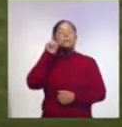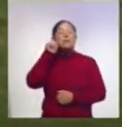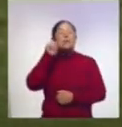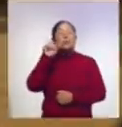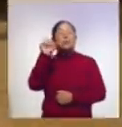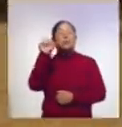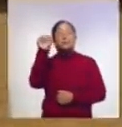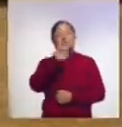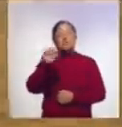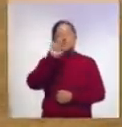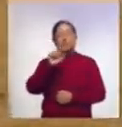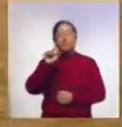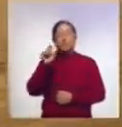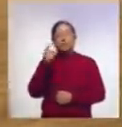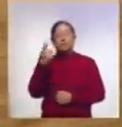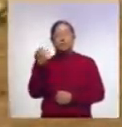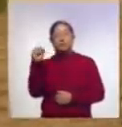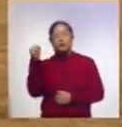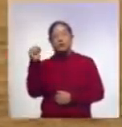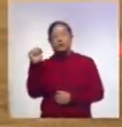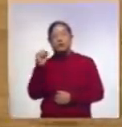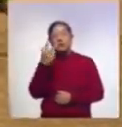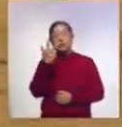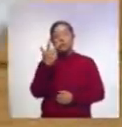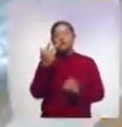de septiembre a las 8 de la mañana.